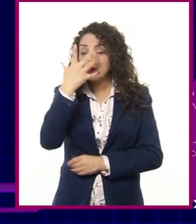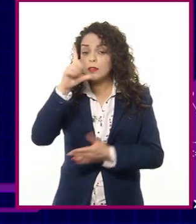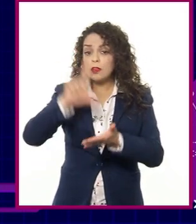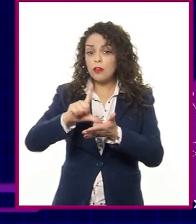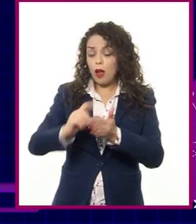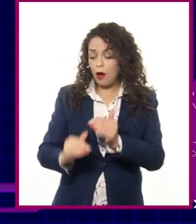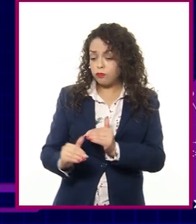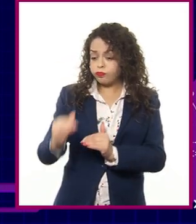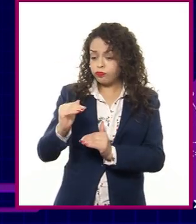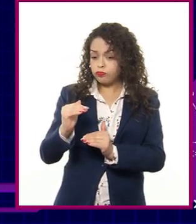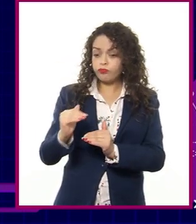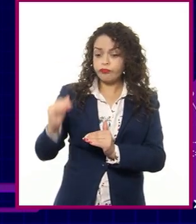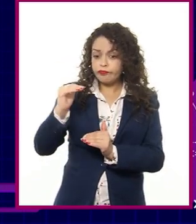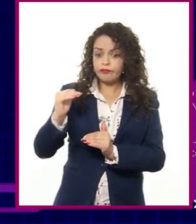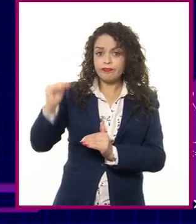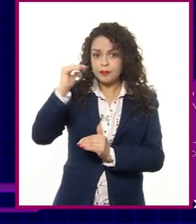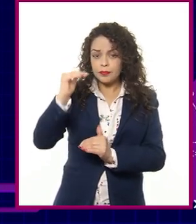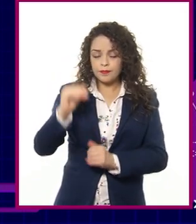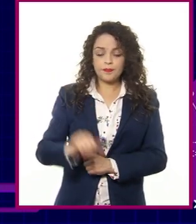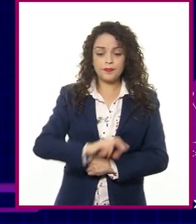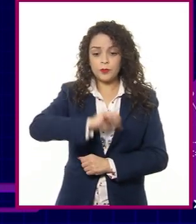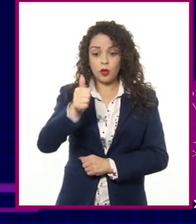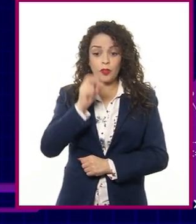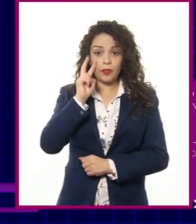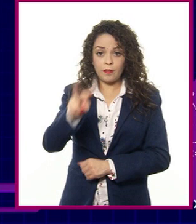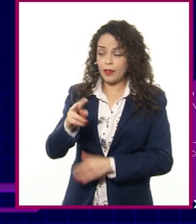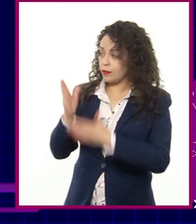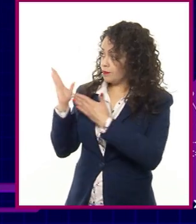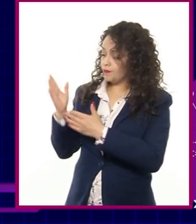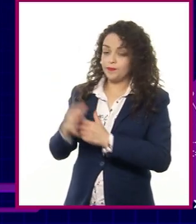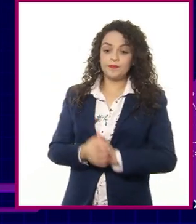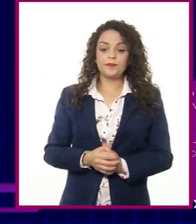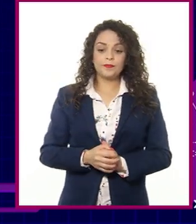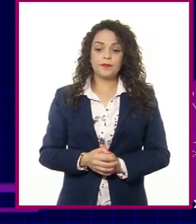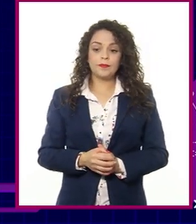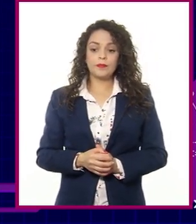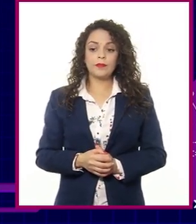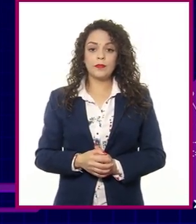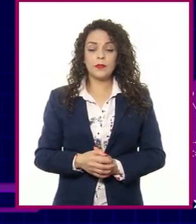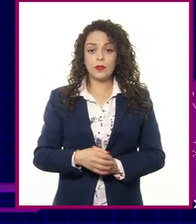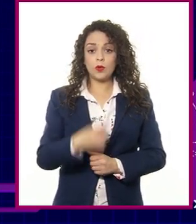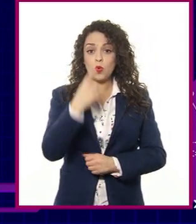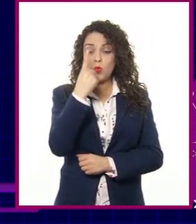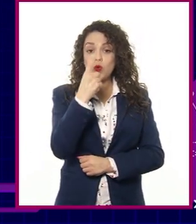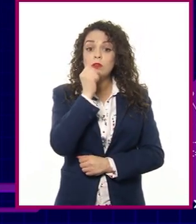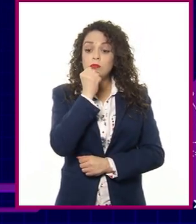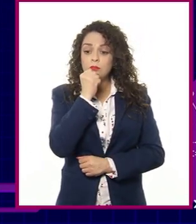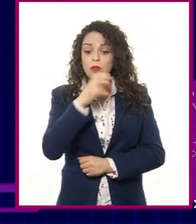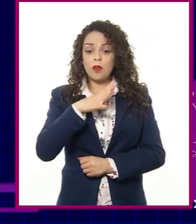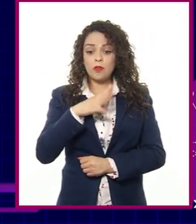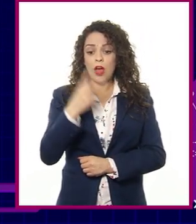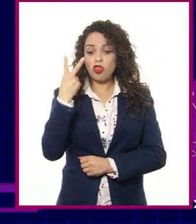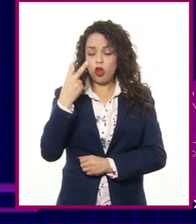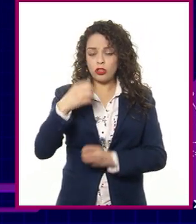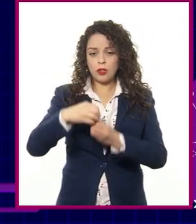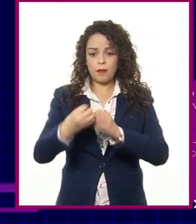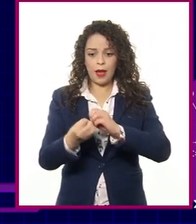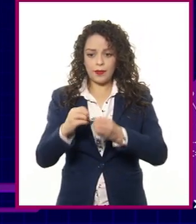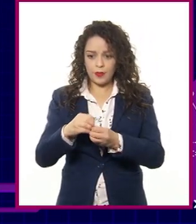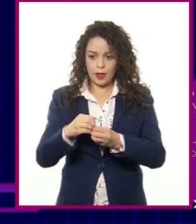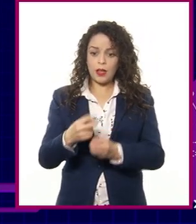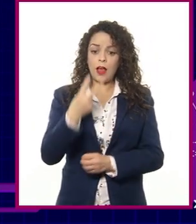el primer segundo hay 2 bacterias. En el segundo 2 hay 8. En el segundo 3 hay 18. Y